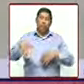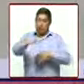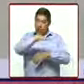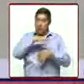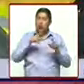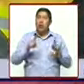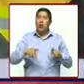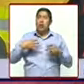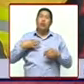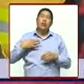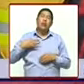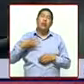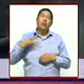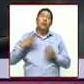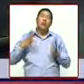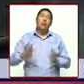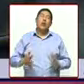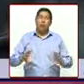bomberos.